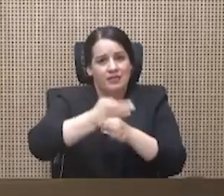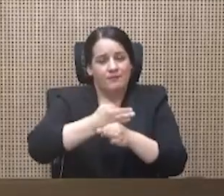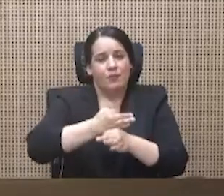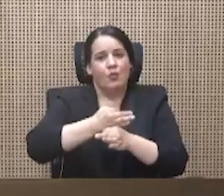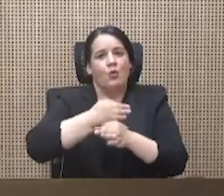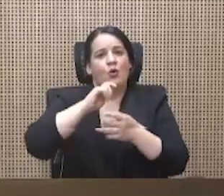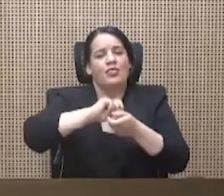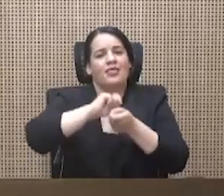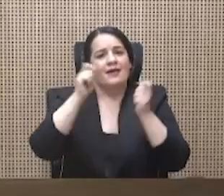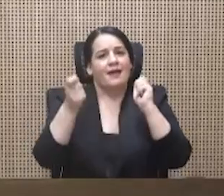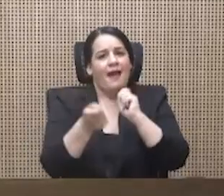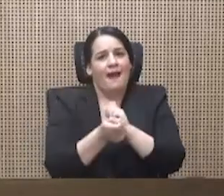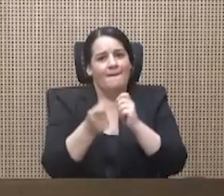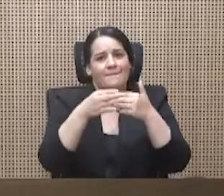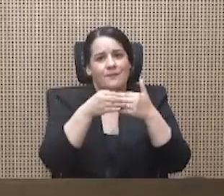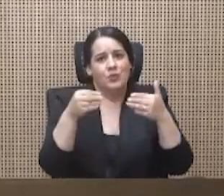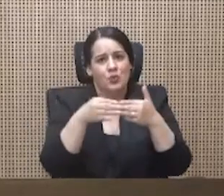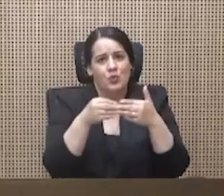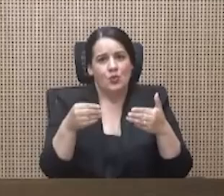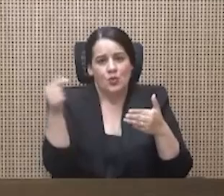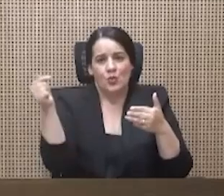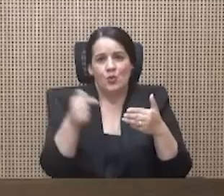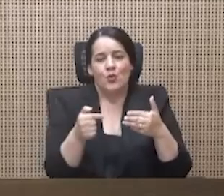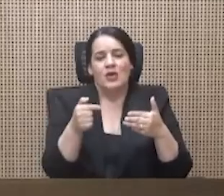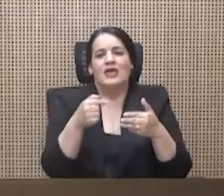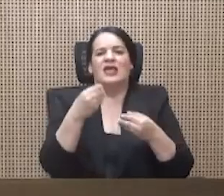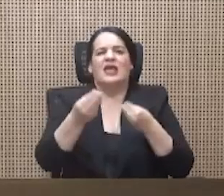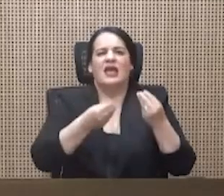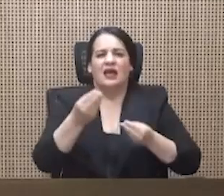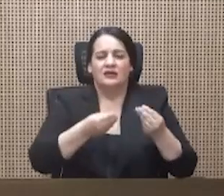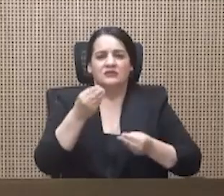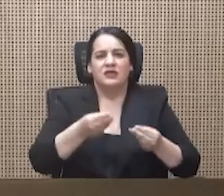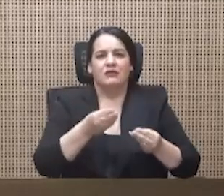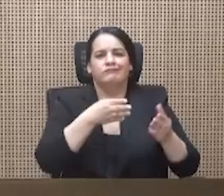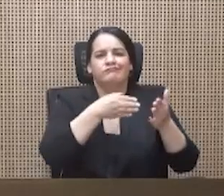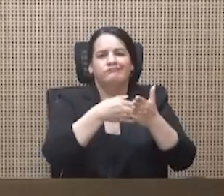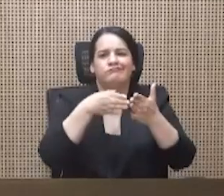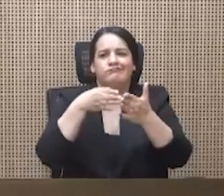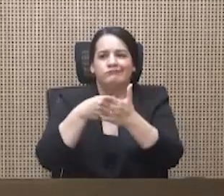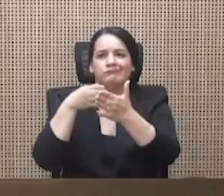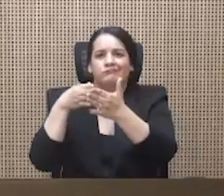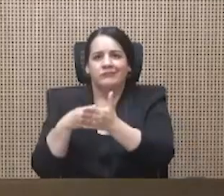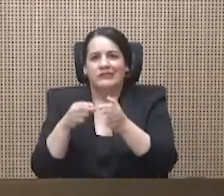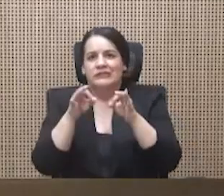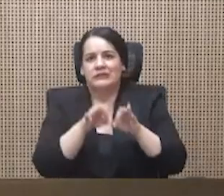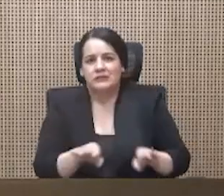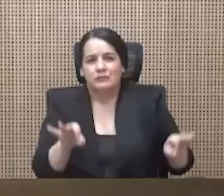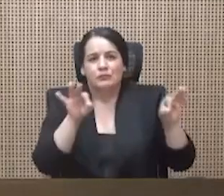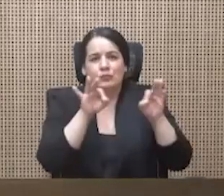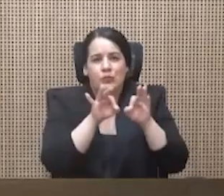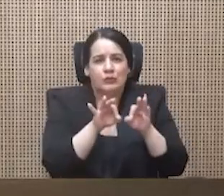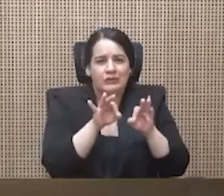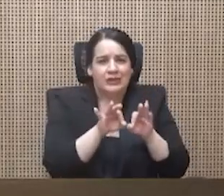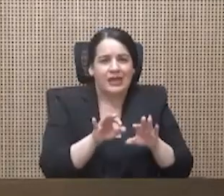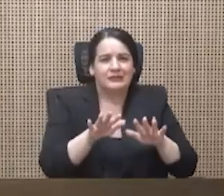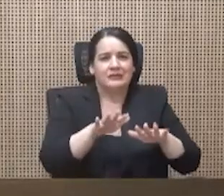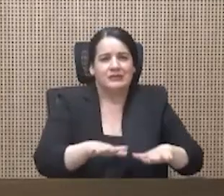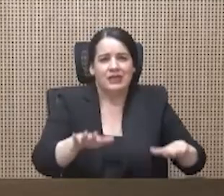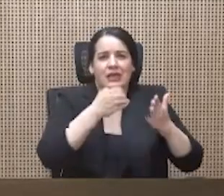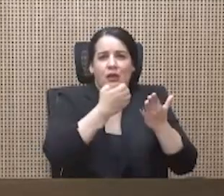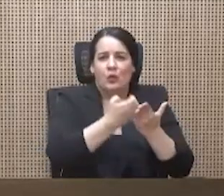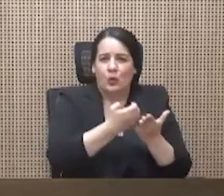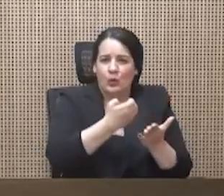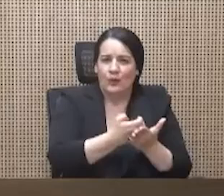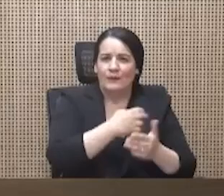lo que claramente genera efectos en sectores determinantes para la economía nacional, la productividad y